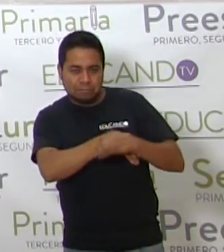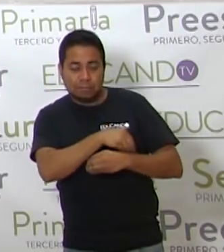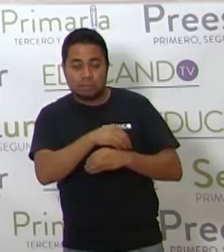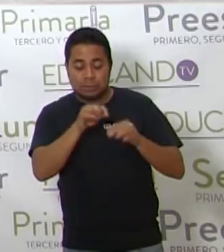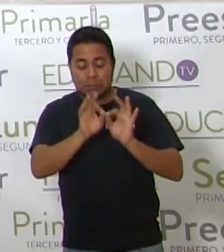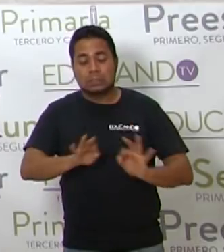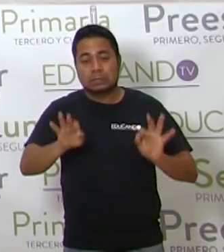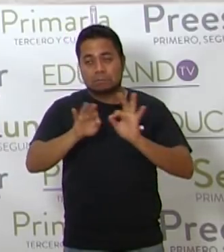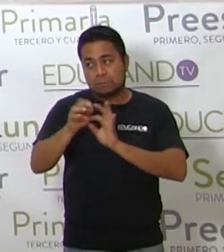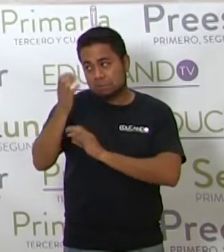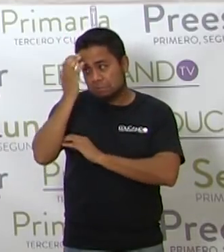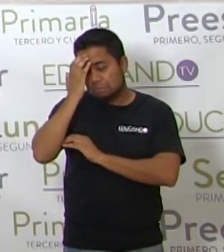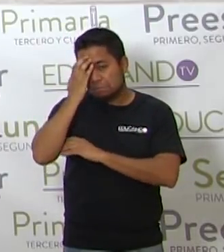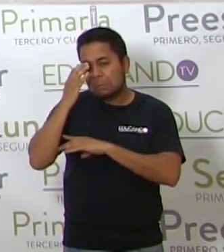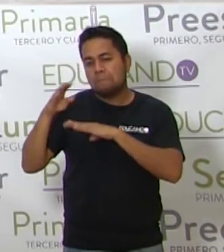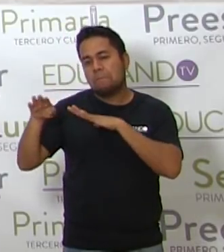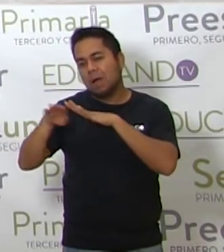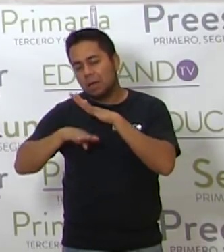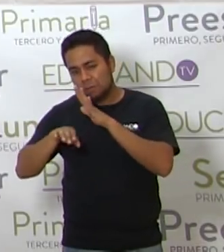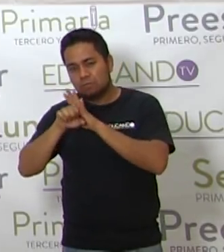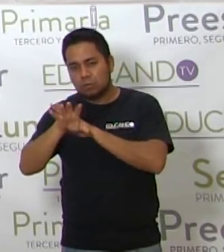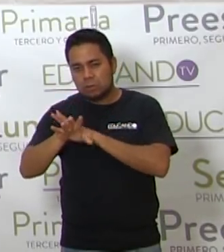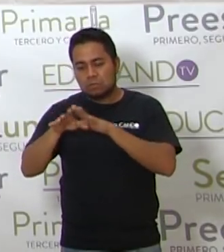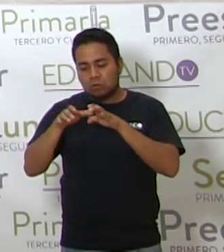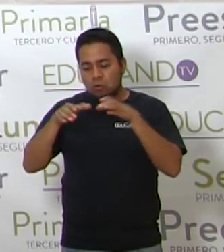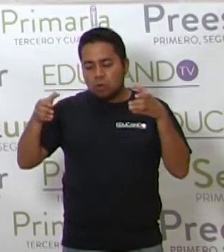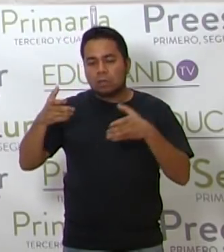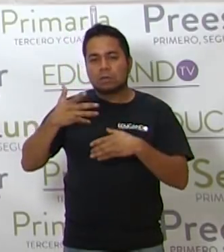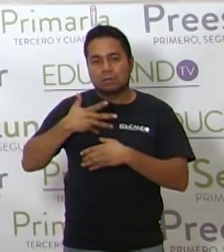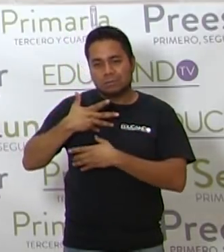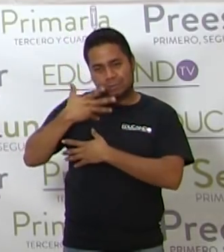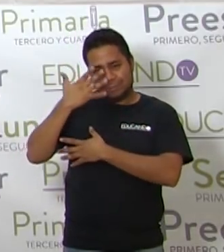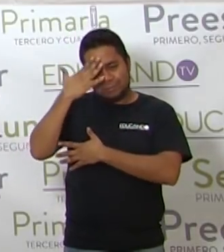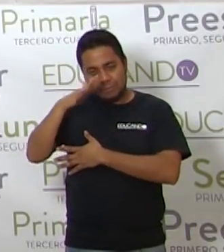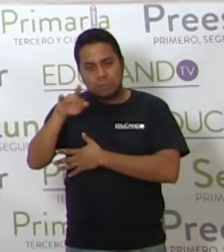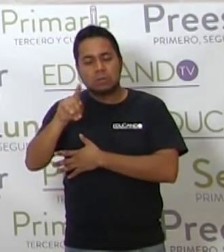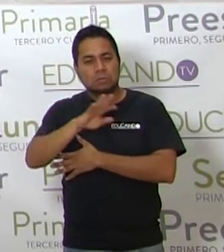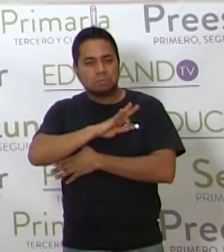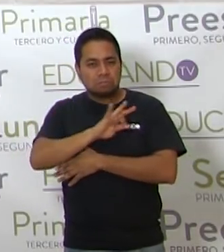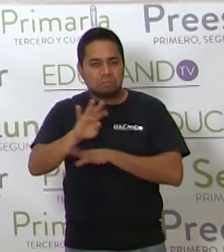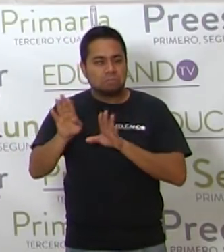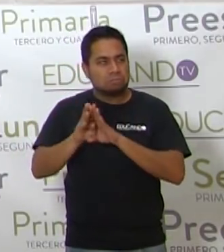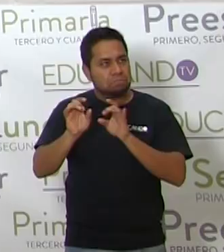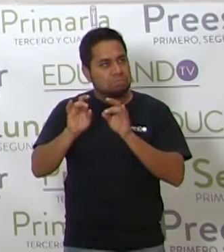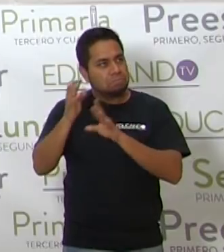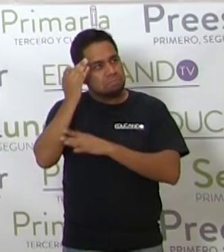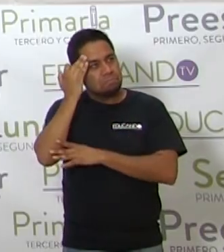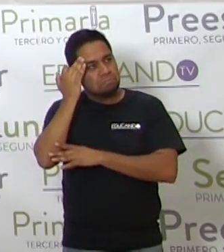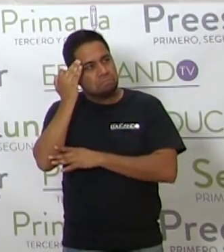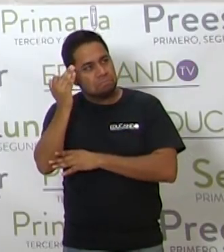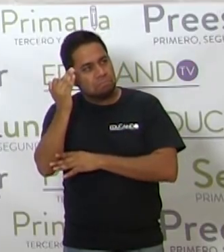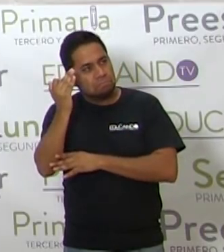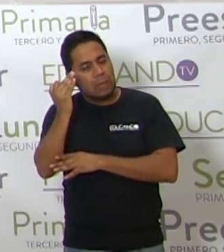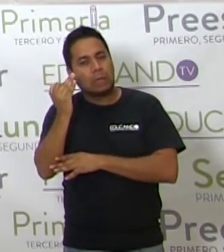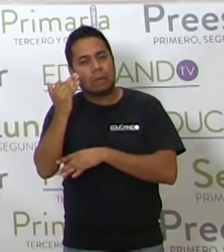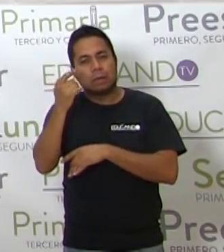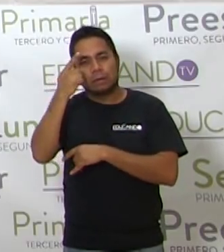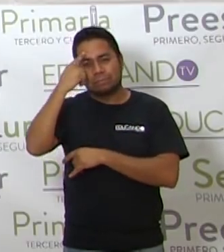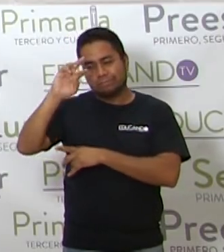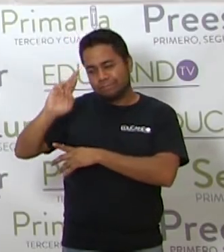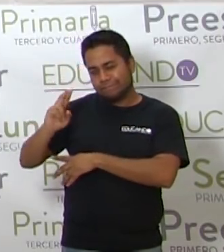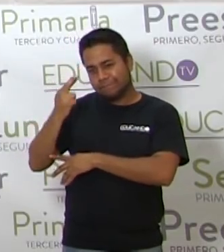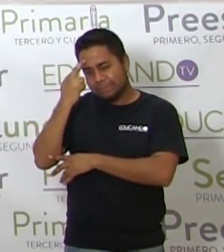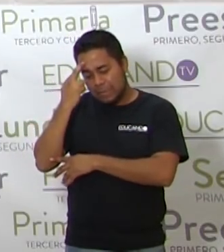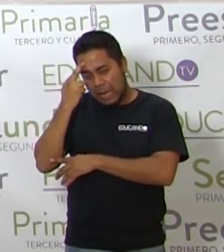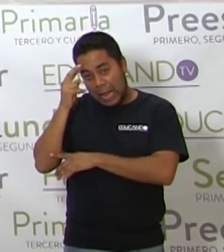los conocimientos básicos, en este caso del cuento que tenemos, podamos tomarnos un tiempo para recordarlo. Bien, y